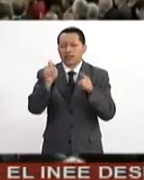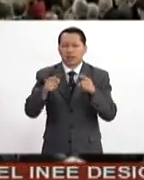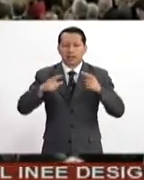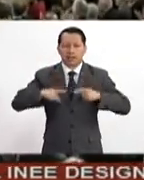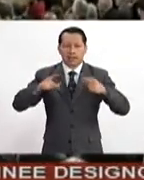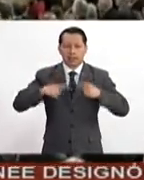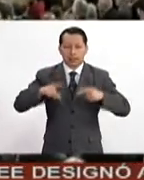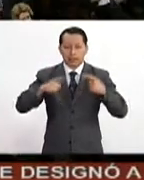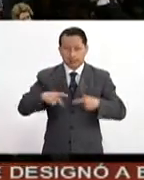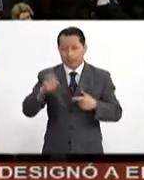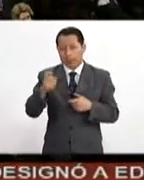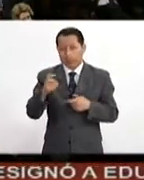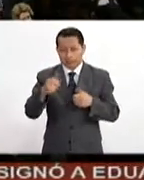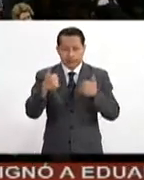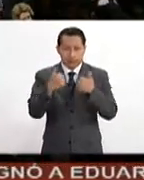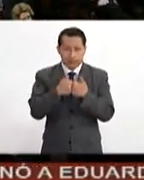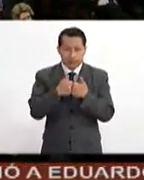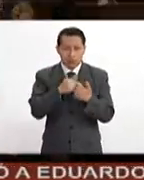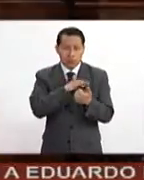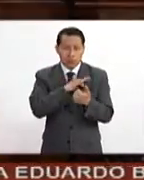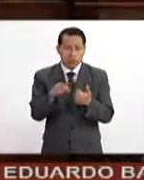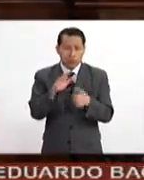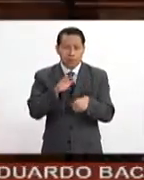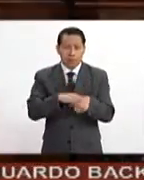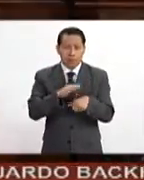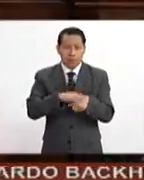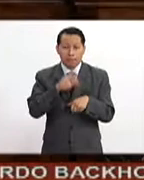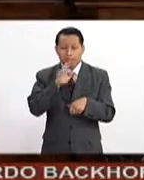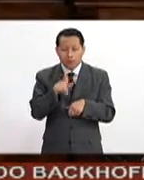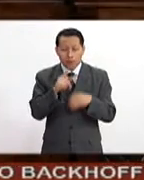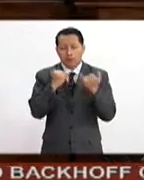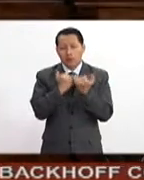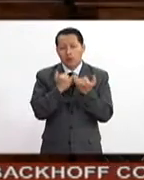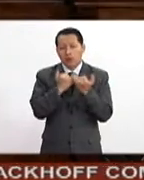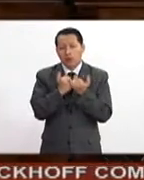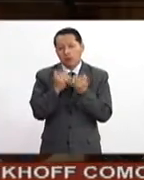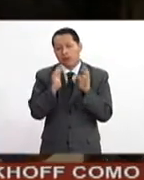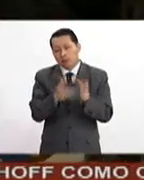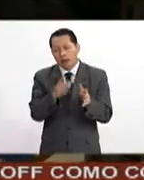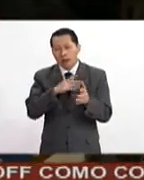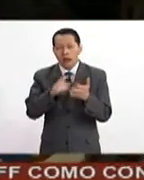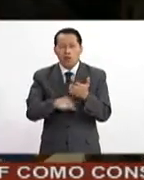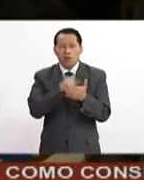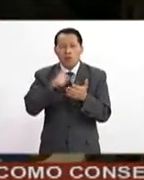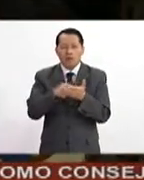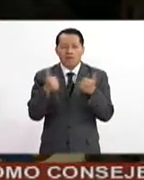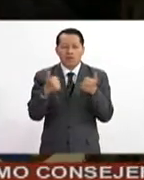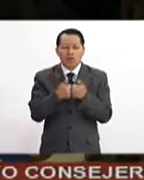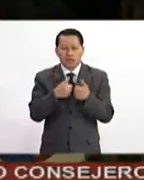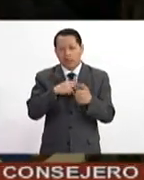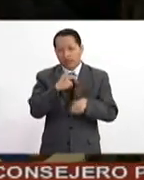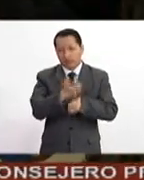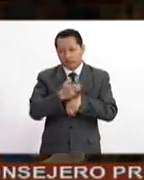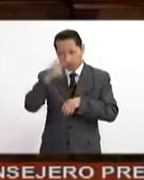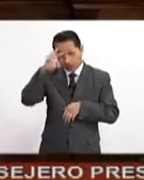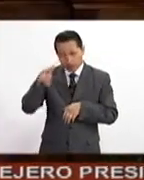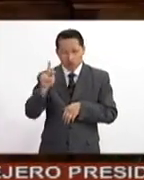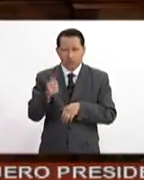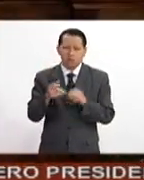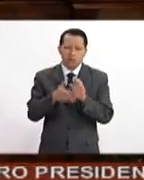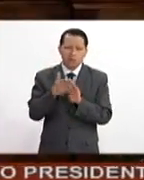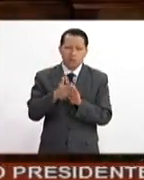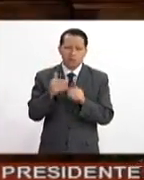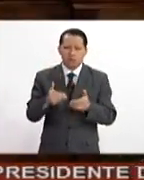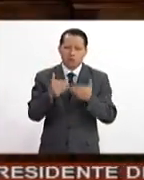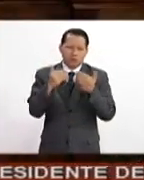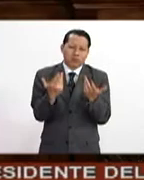agentes en la zona fronteriza consideren que es lo más apropiado. Y hay francamente zonas en la frontera de Estados Unidos y México donde un muro básicamente no